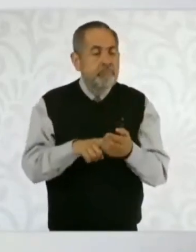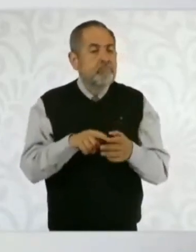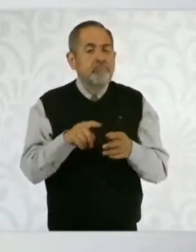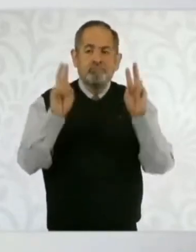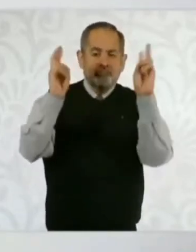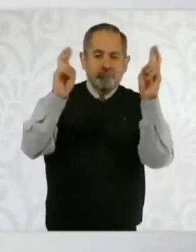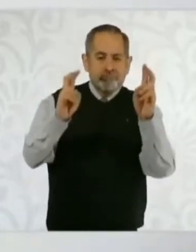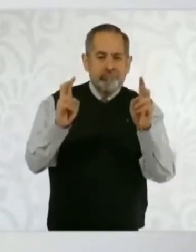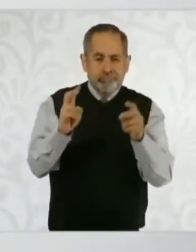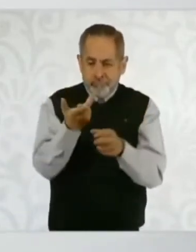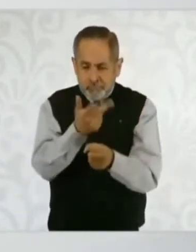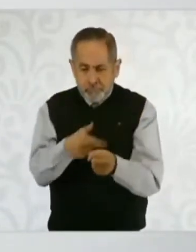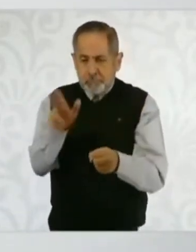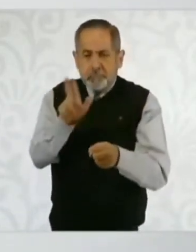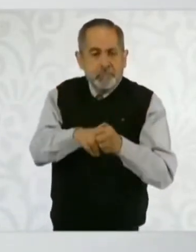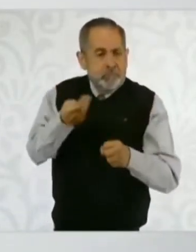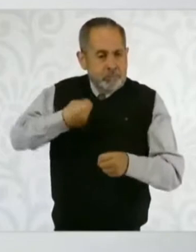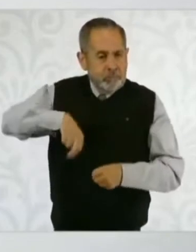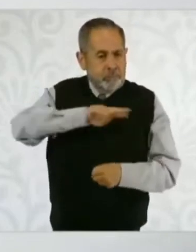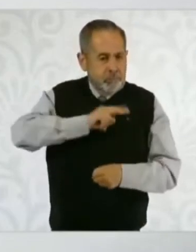Es Nuestra, que nos permitirá